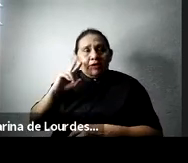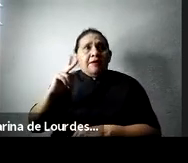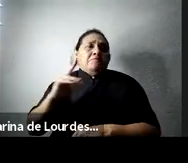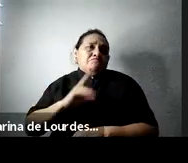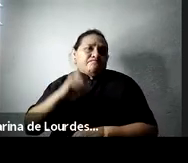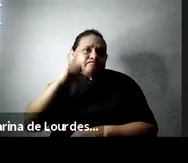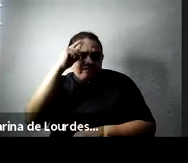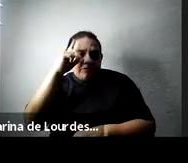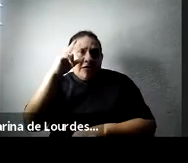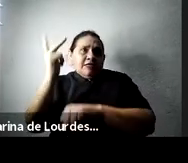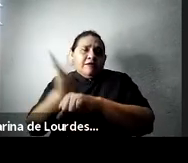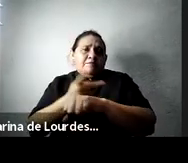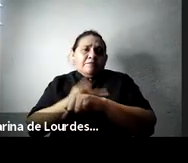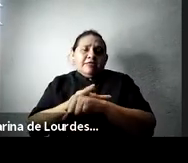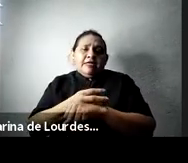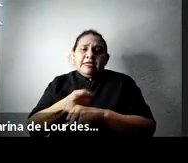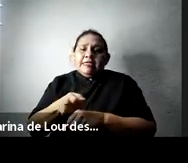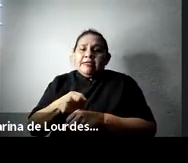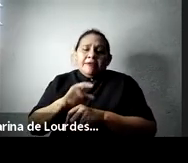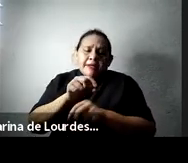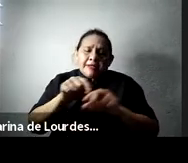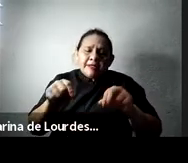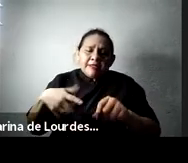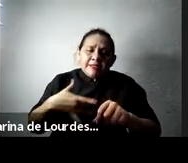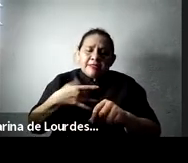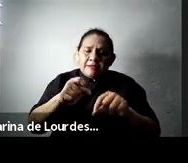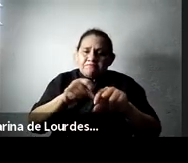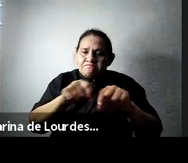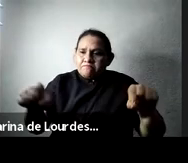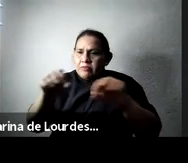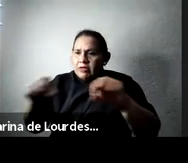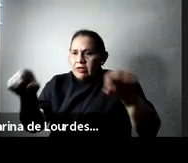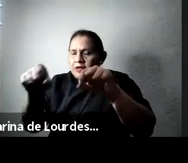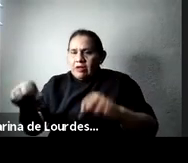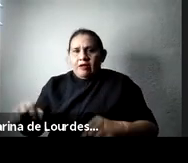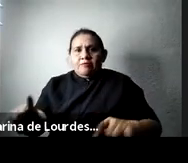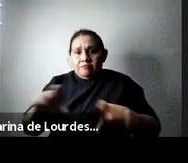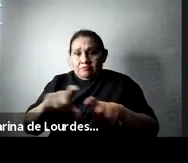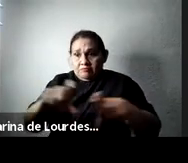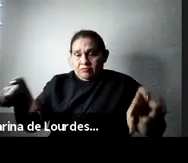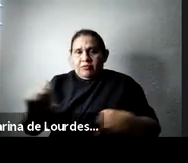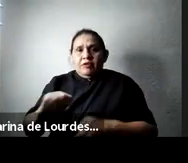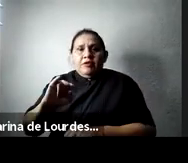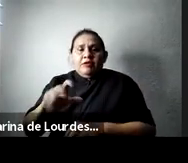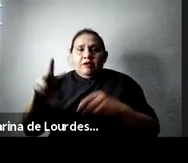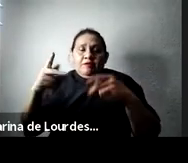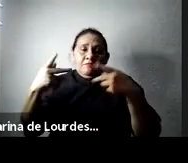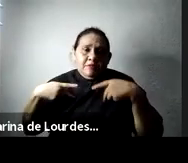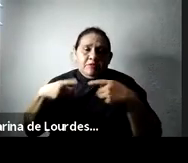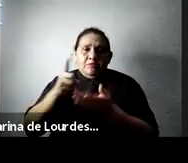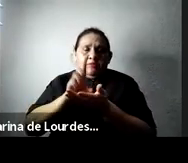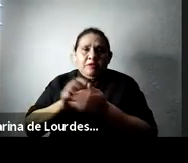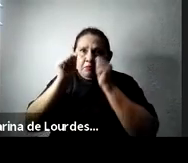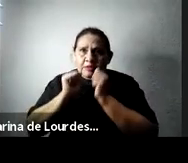fácilmente las rayas del cruce peatonal. Y obviamente todo el tema audible, ¿no? O sea, la persona con discapacidad visual, ¿cómo